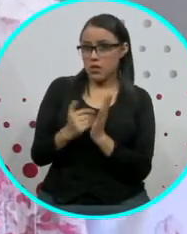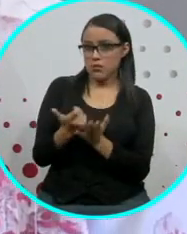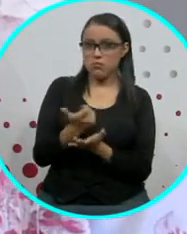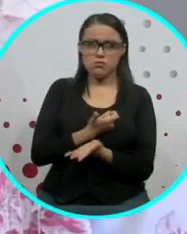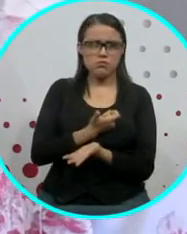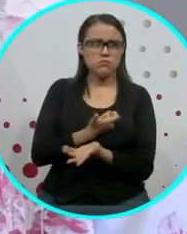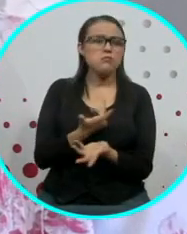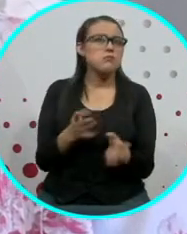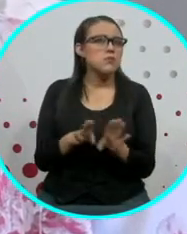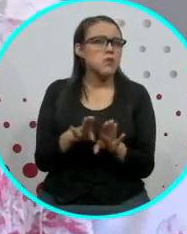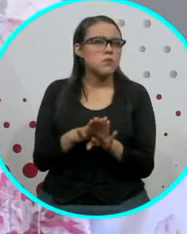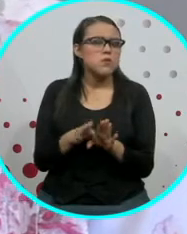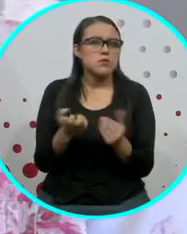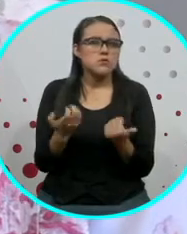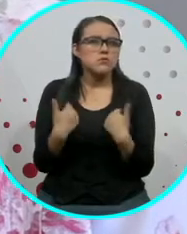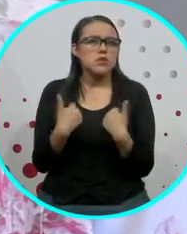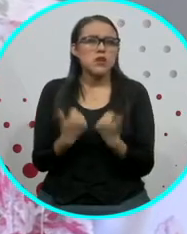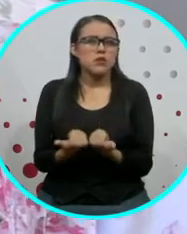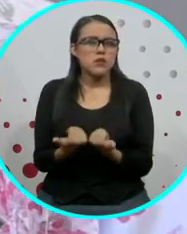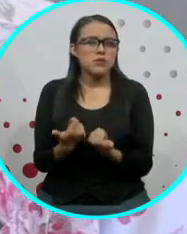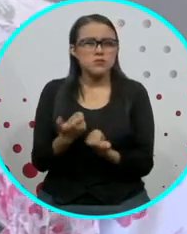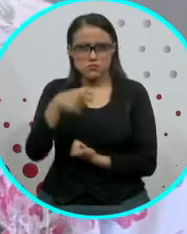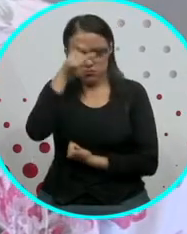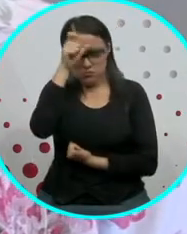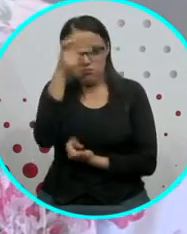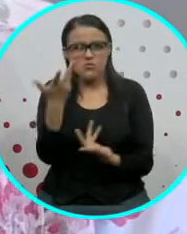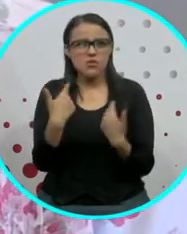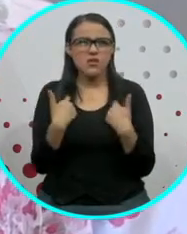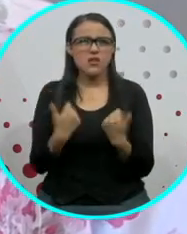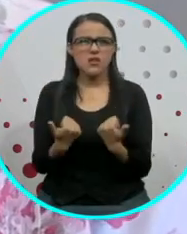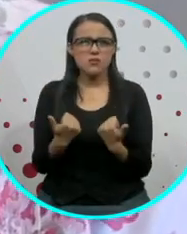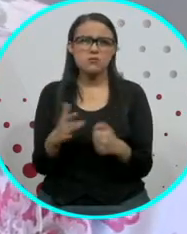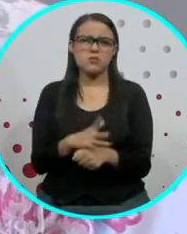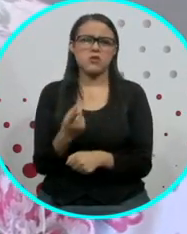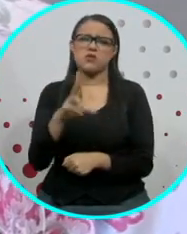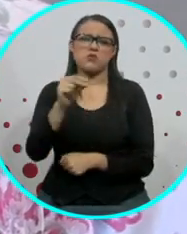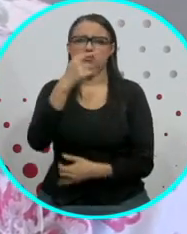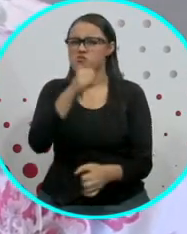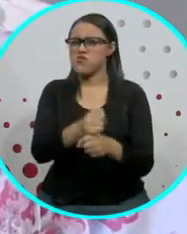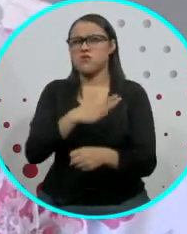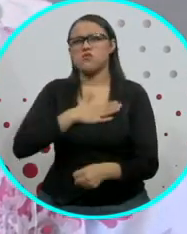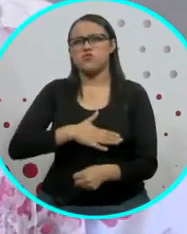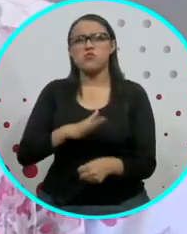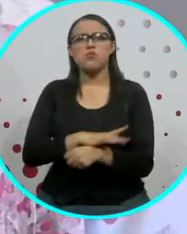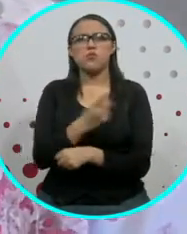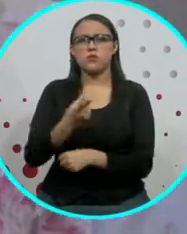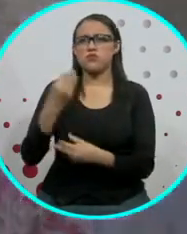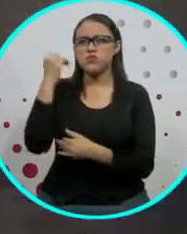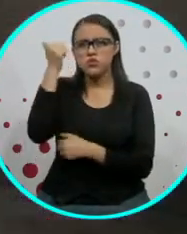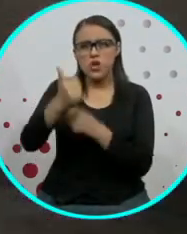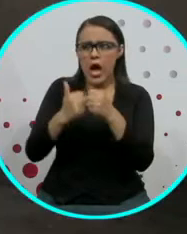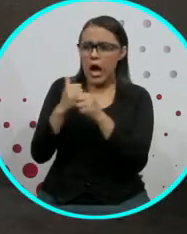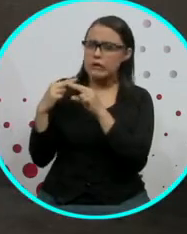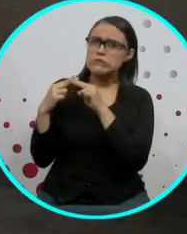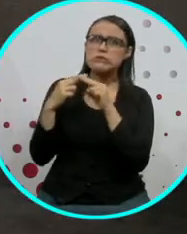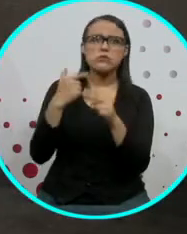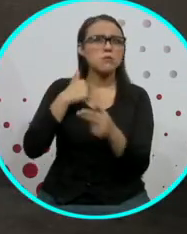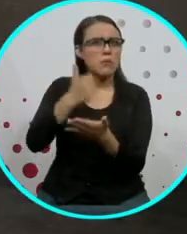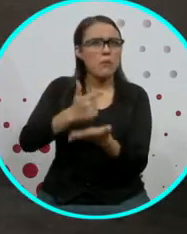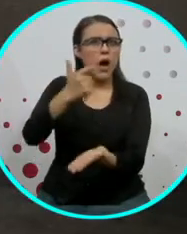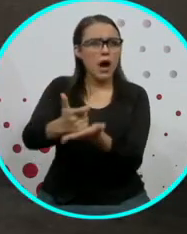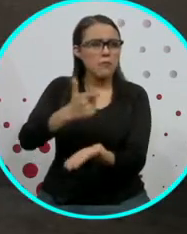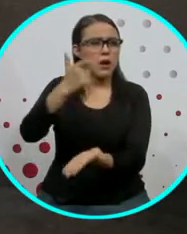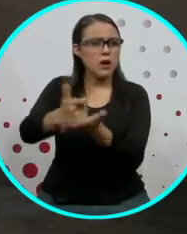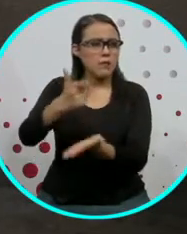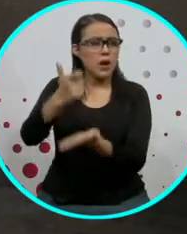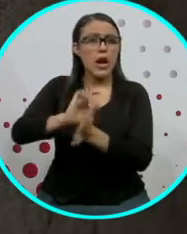eso es lo que a mí se me hace ilógico. Y pues muy injusto, ¿no? Porque son demasiados años. La señora Laura